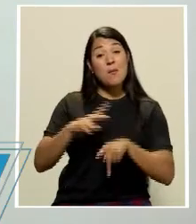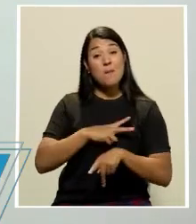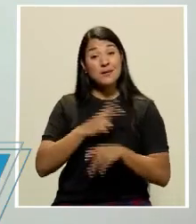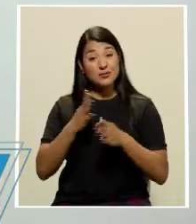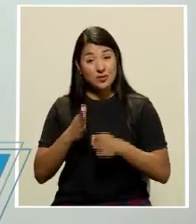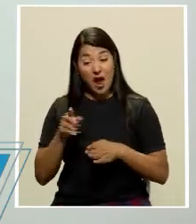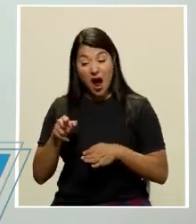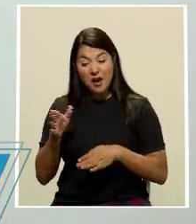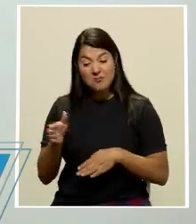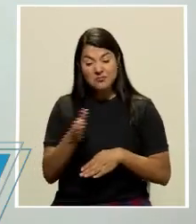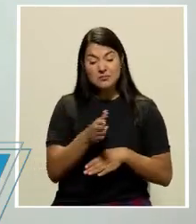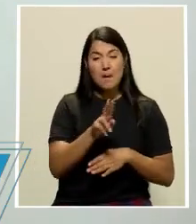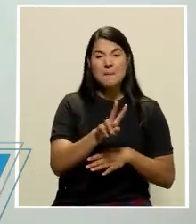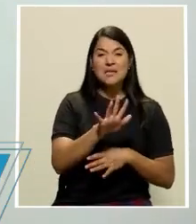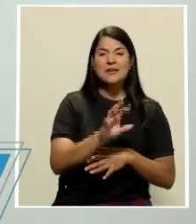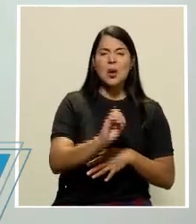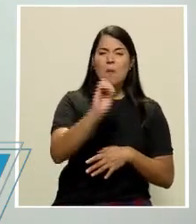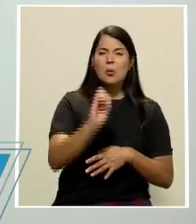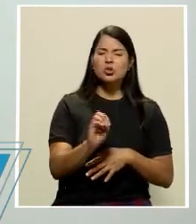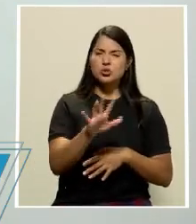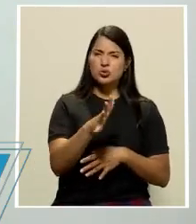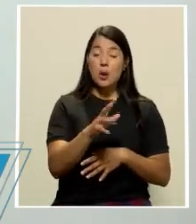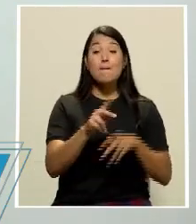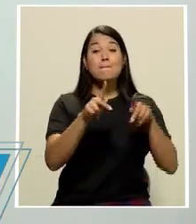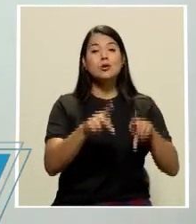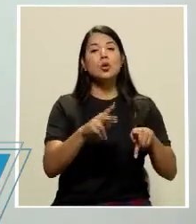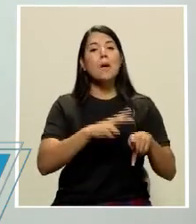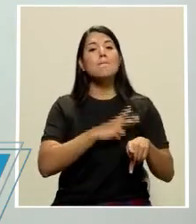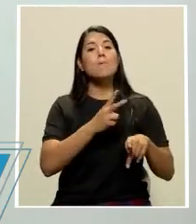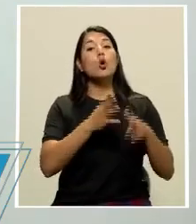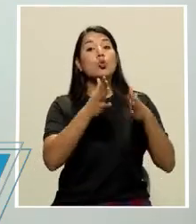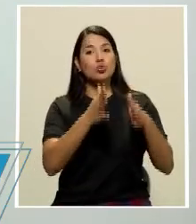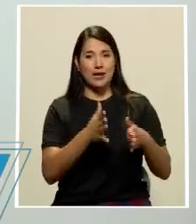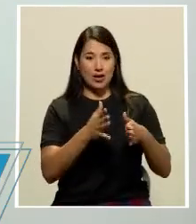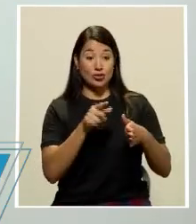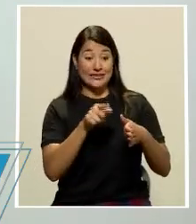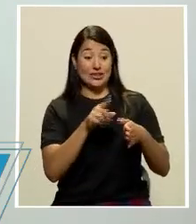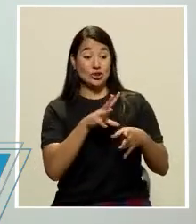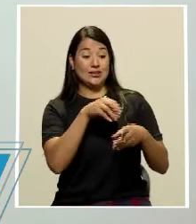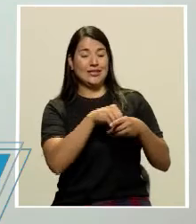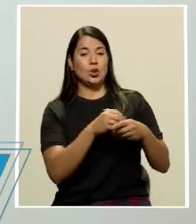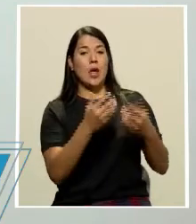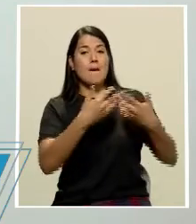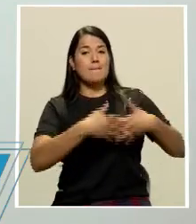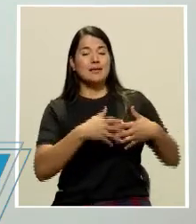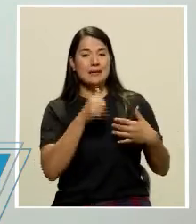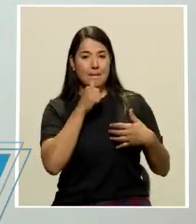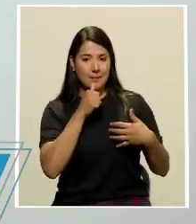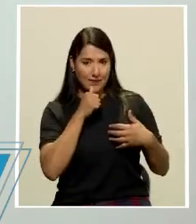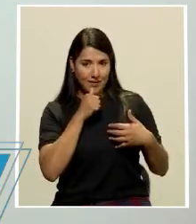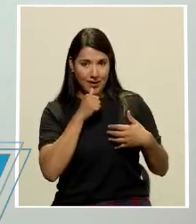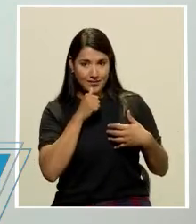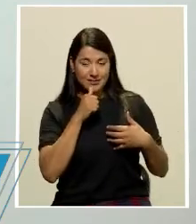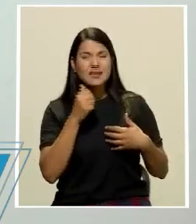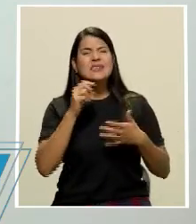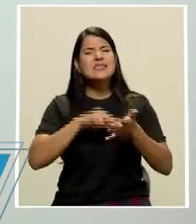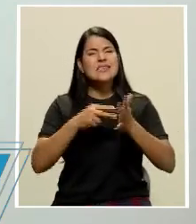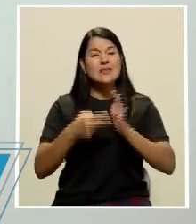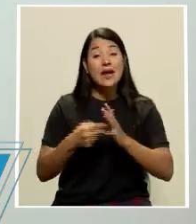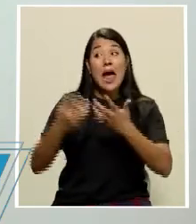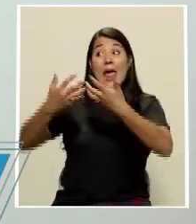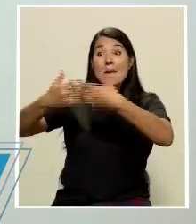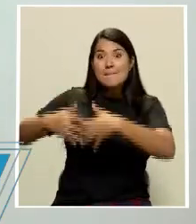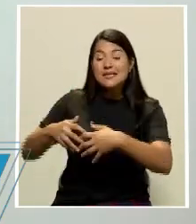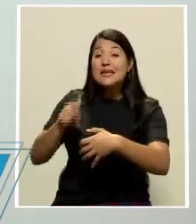25% aproximadamente son voluntarios de empresas privadas que no solamente nos donan sus